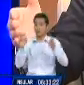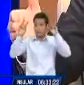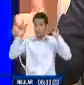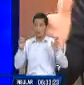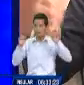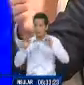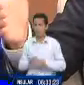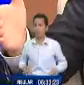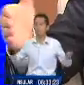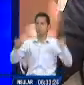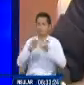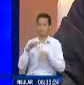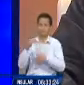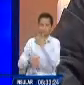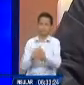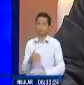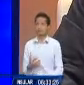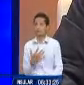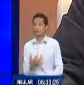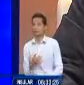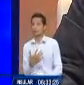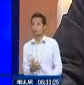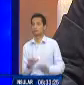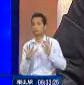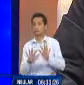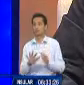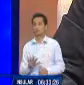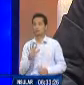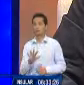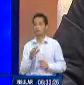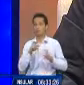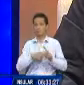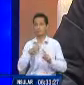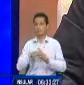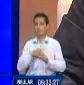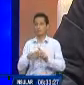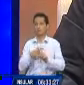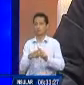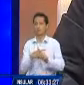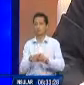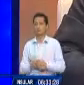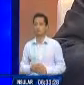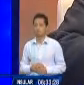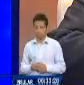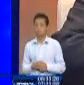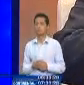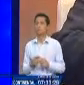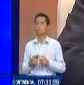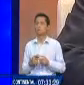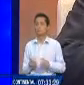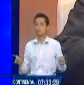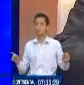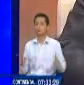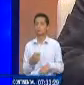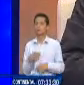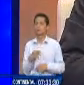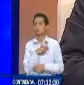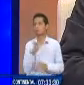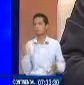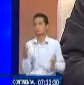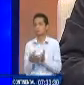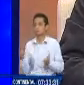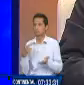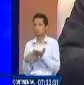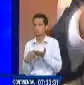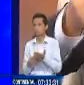transitorio son 15 meses lo que durará las transitorias de la salud espero pero nosotros ya tenemos nos hemos reunido